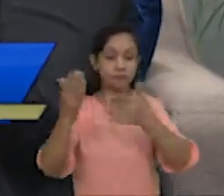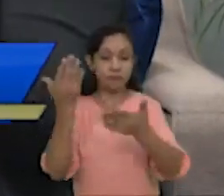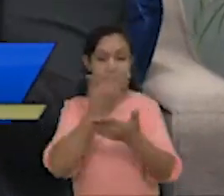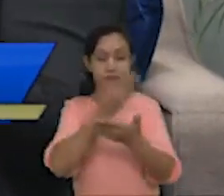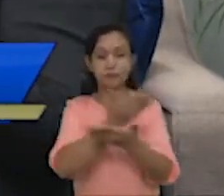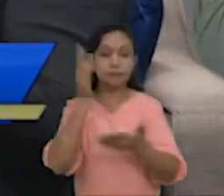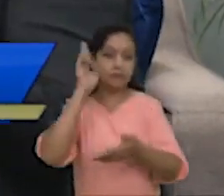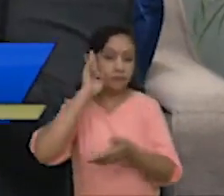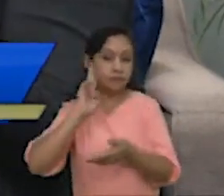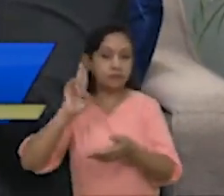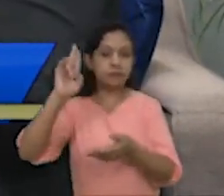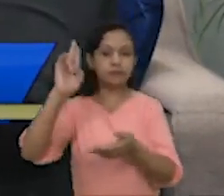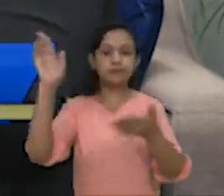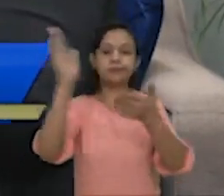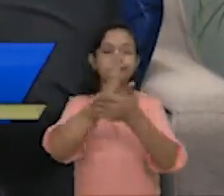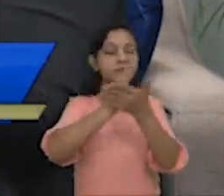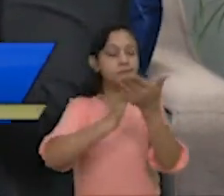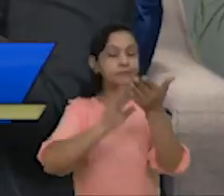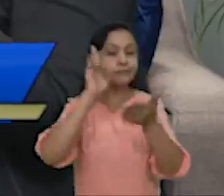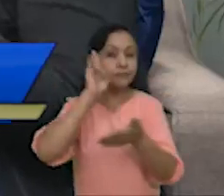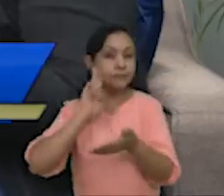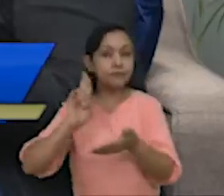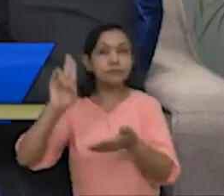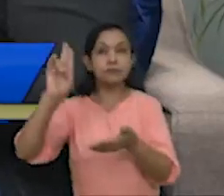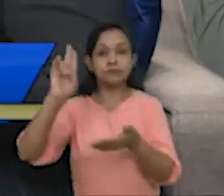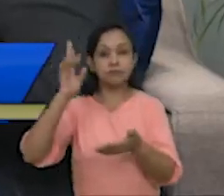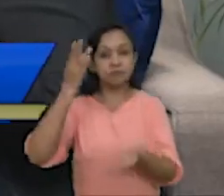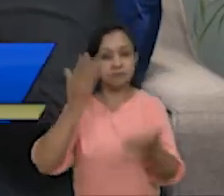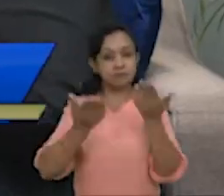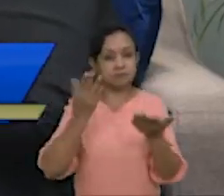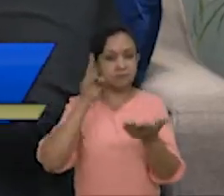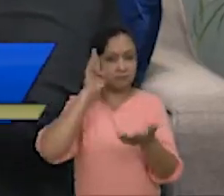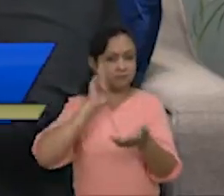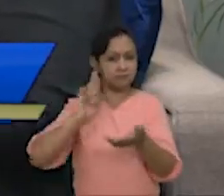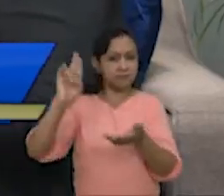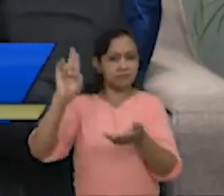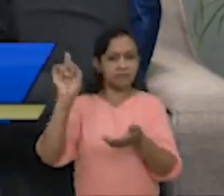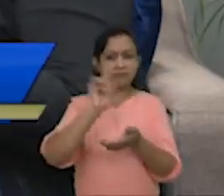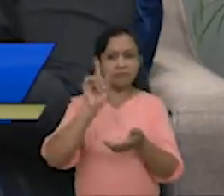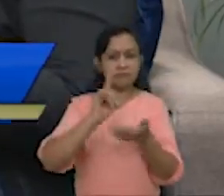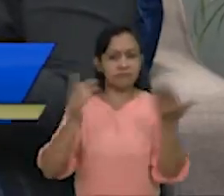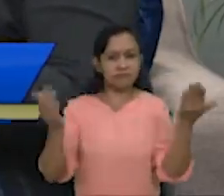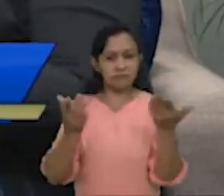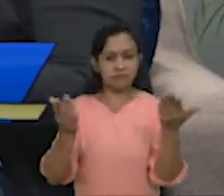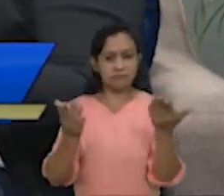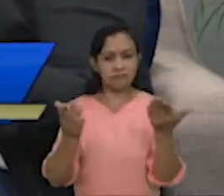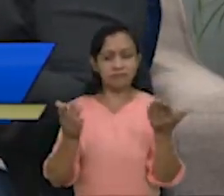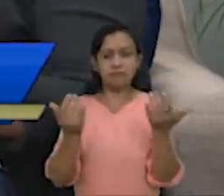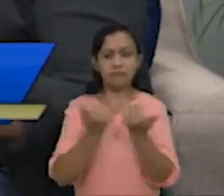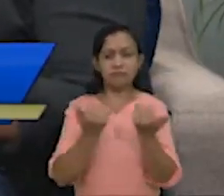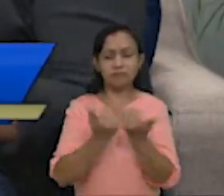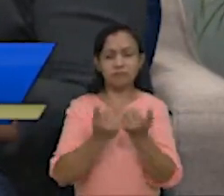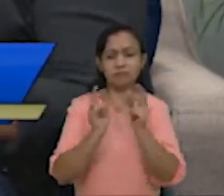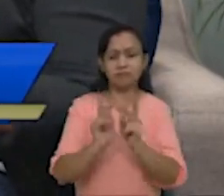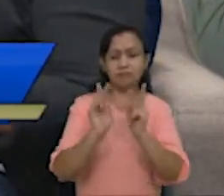las universidades, o algunas universidades, parecieran no ser universidades, sino que son muy parcializadas